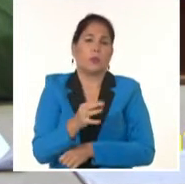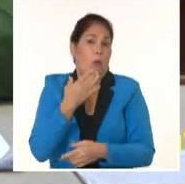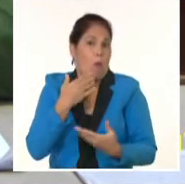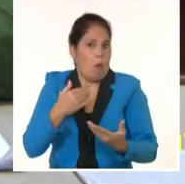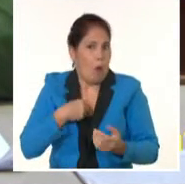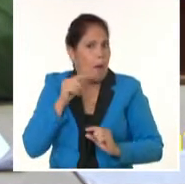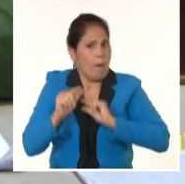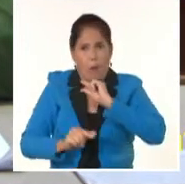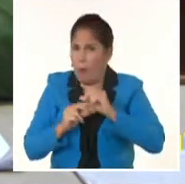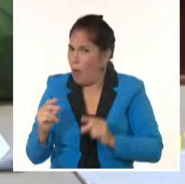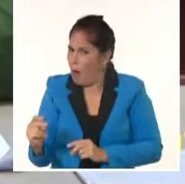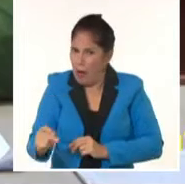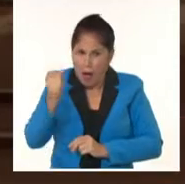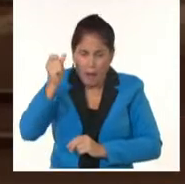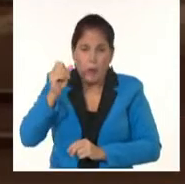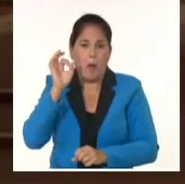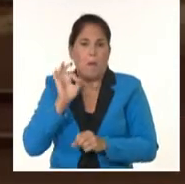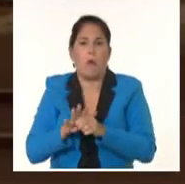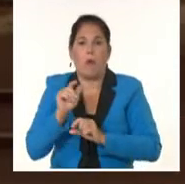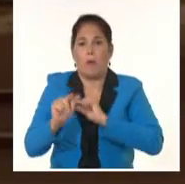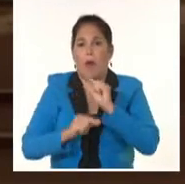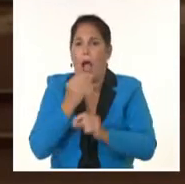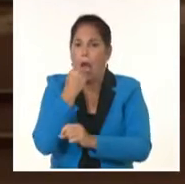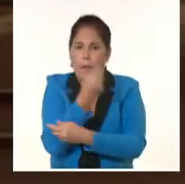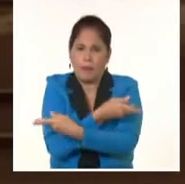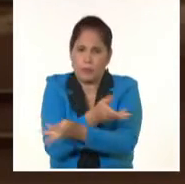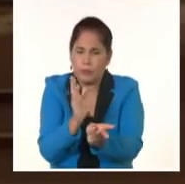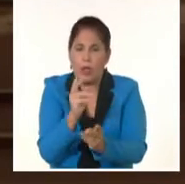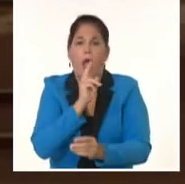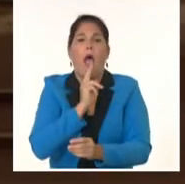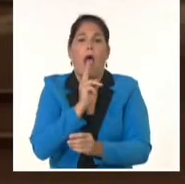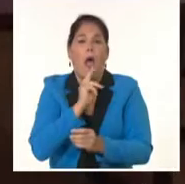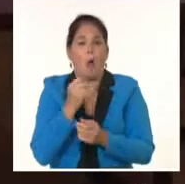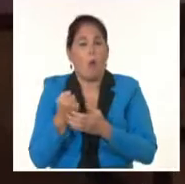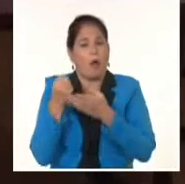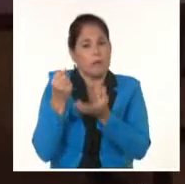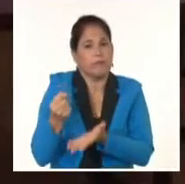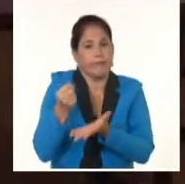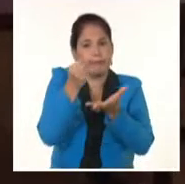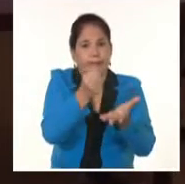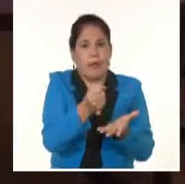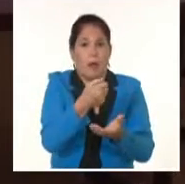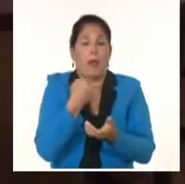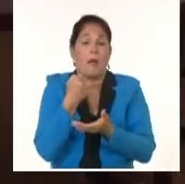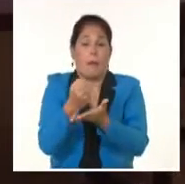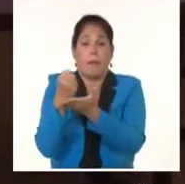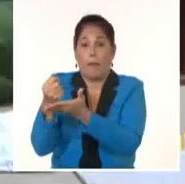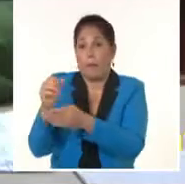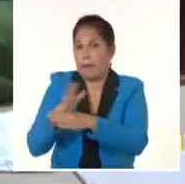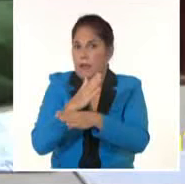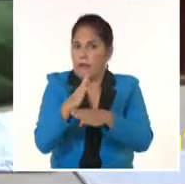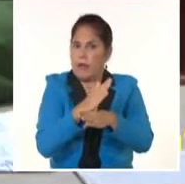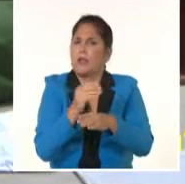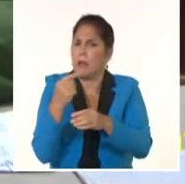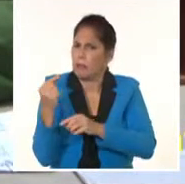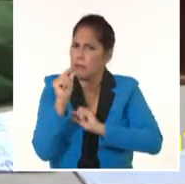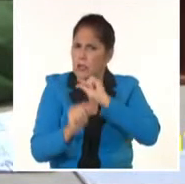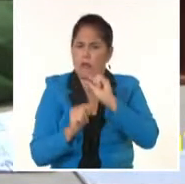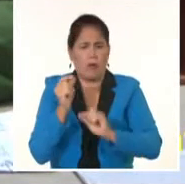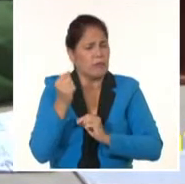manera inmediata comenzó a llegar alimentos, agua y la solidaridad de Cuba y el mundo al extremo oriental del